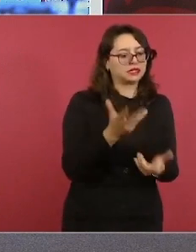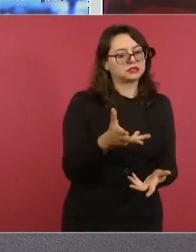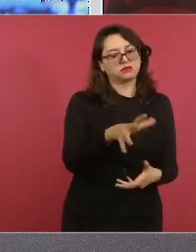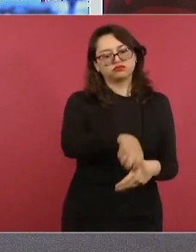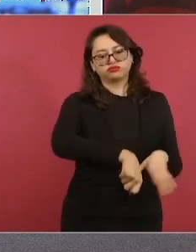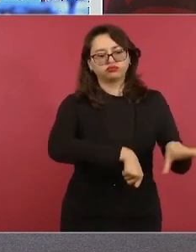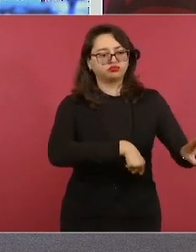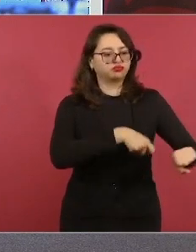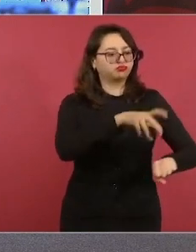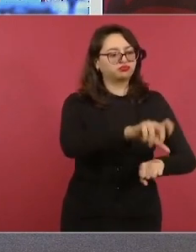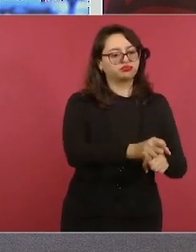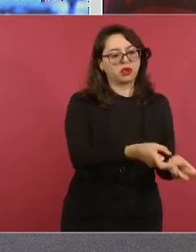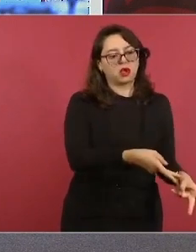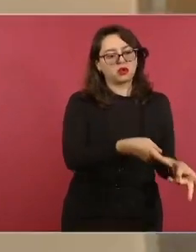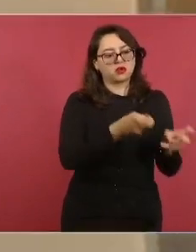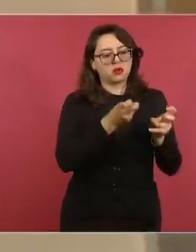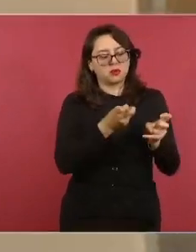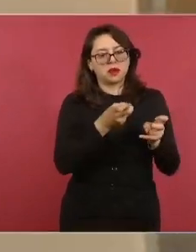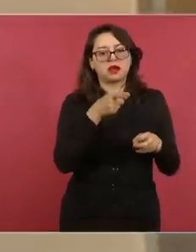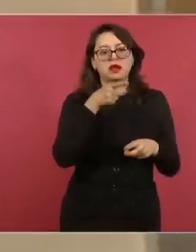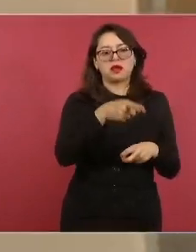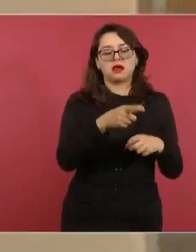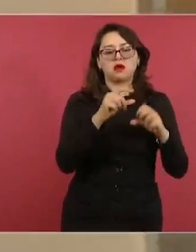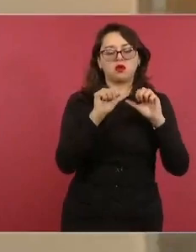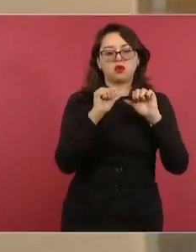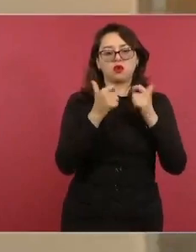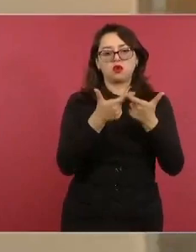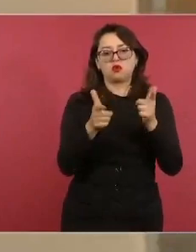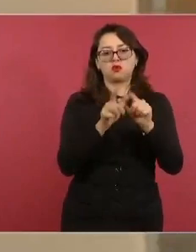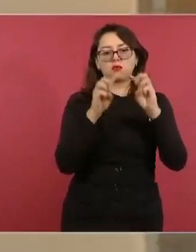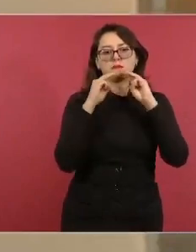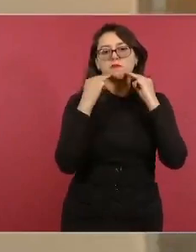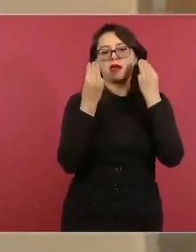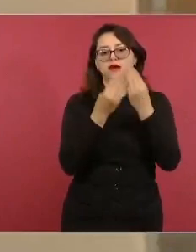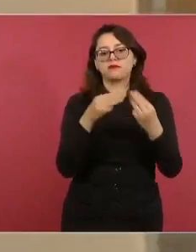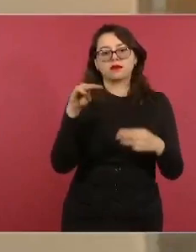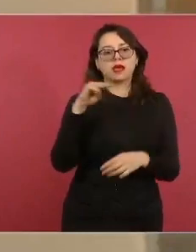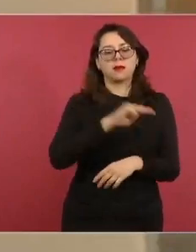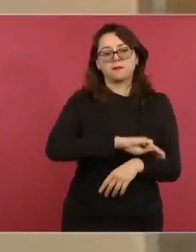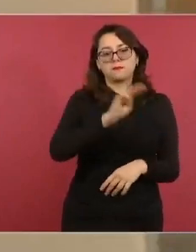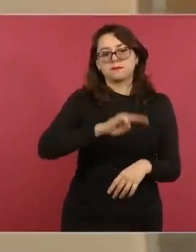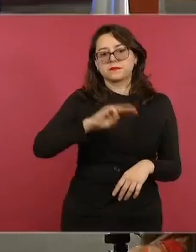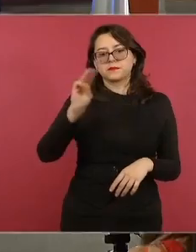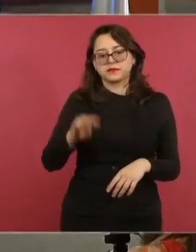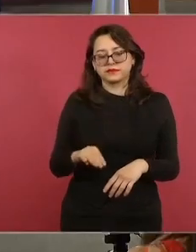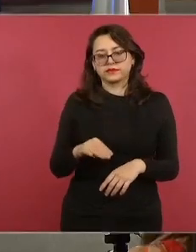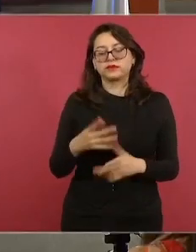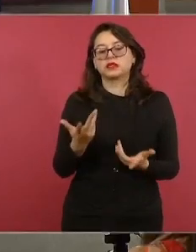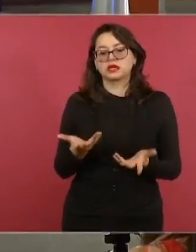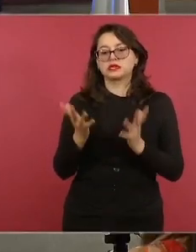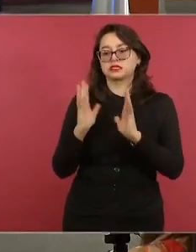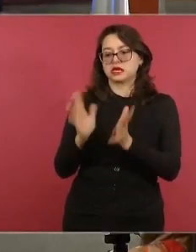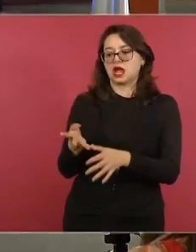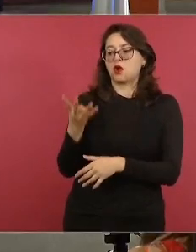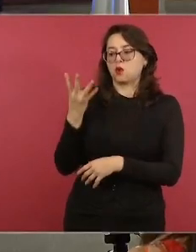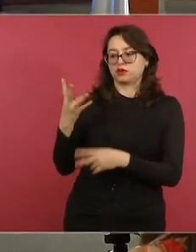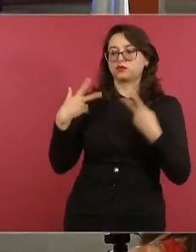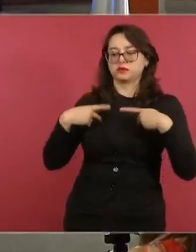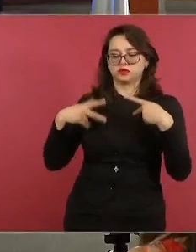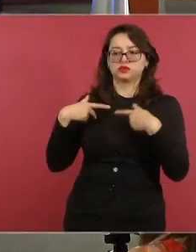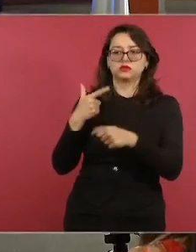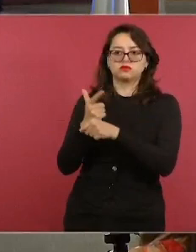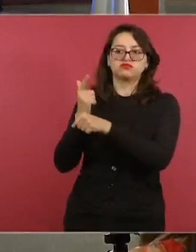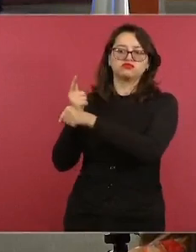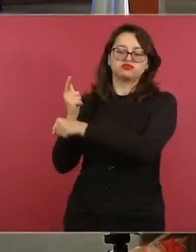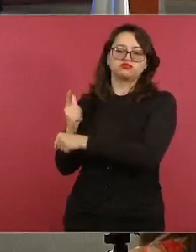manifestaron pertenecer al grupo de La Familia Michoacana adelante sentencia de 160 años de prisión